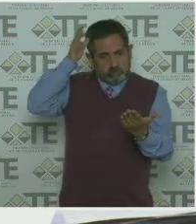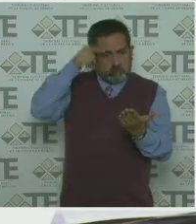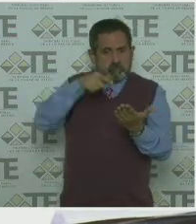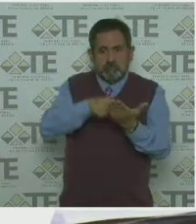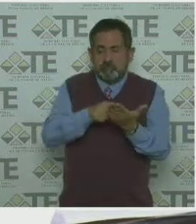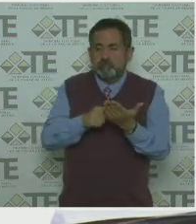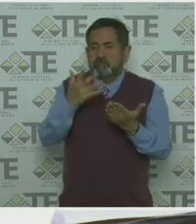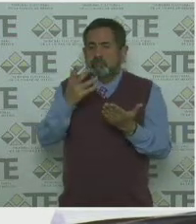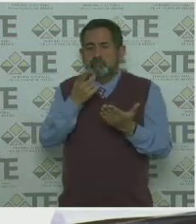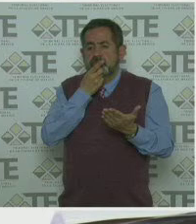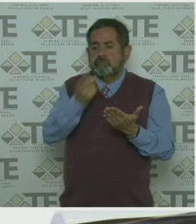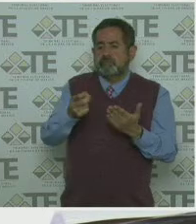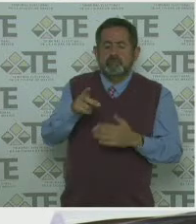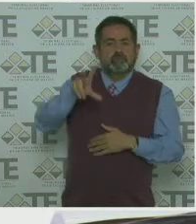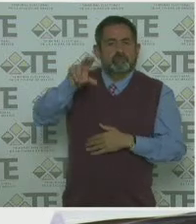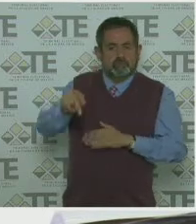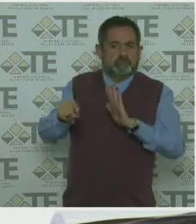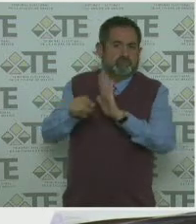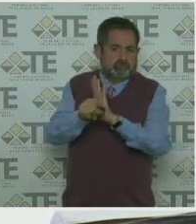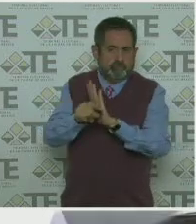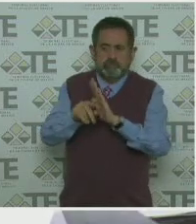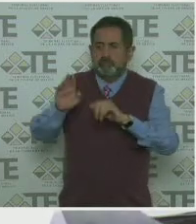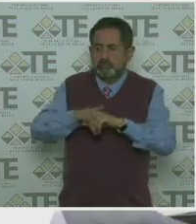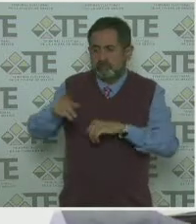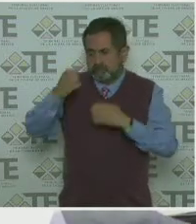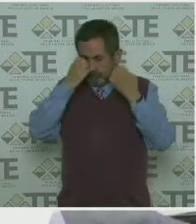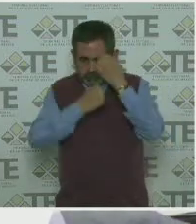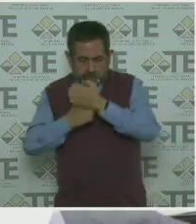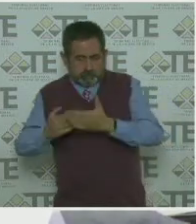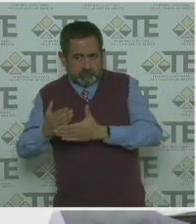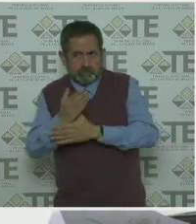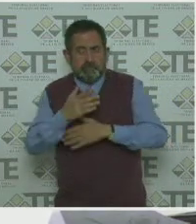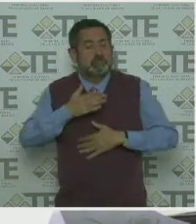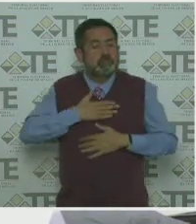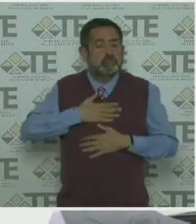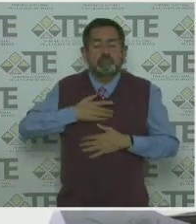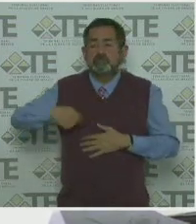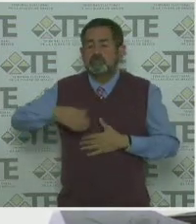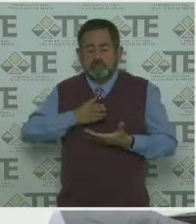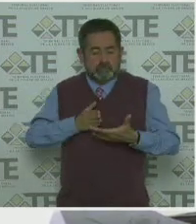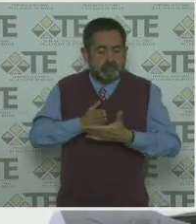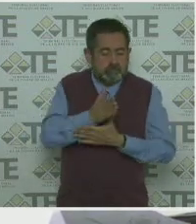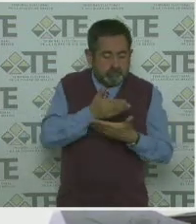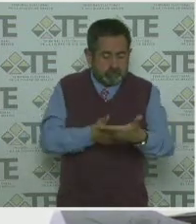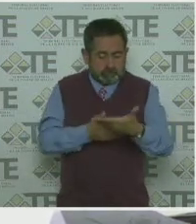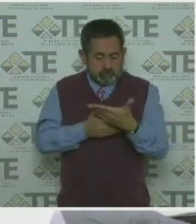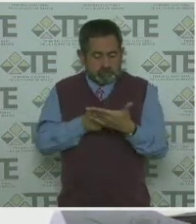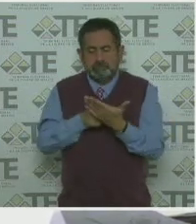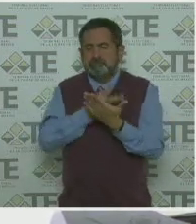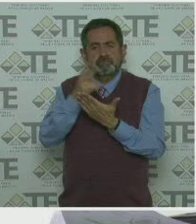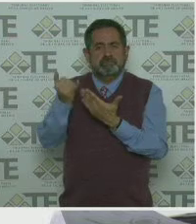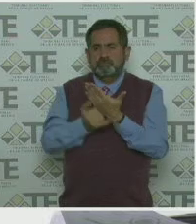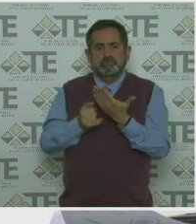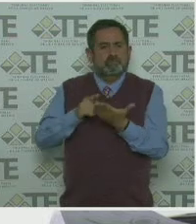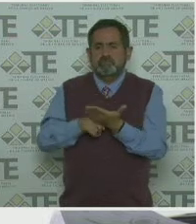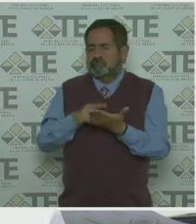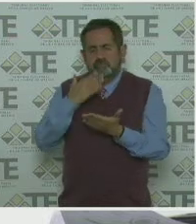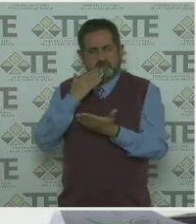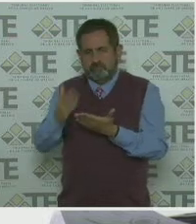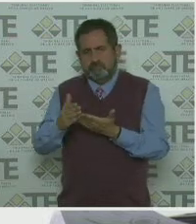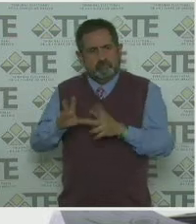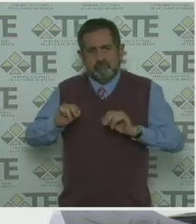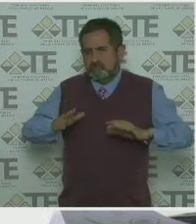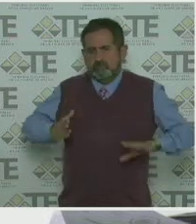el que determinó negativo el proyecto registrado por la parte actora. En plenitud de jurisdicción, se dictamina inviable el proyecto Producción